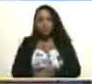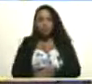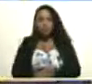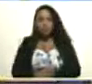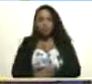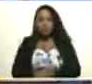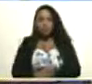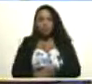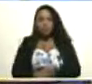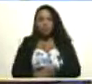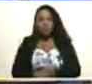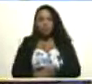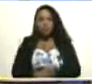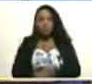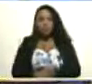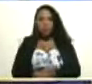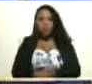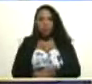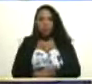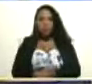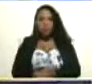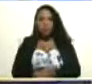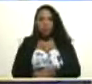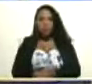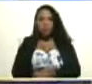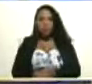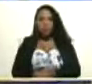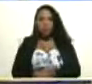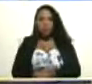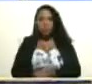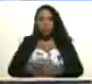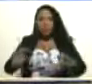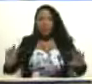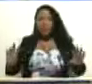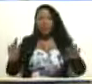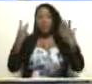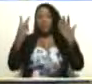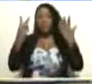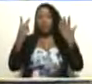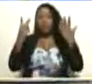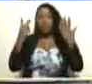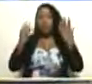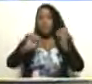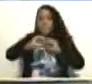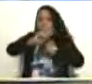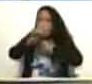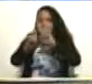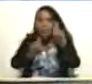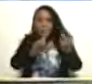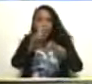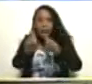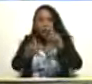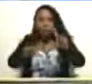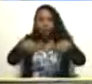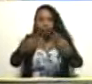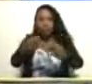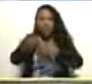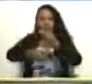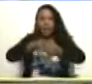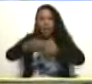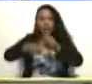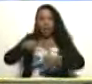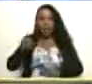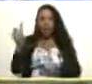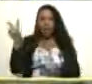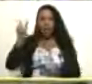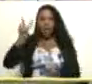Es el séptimo referéndum en la historia electoral de